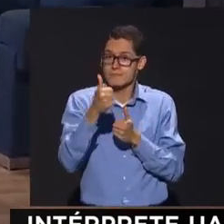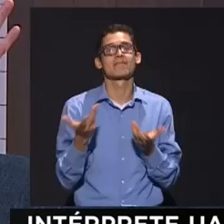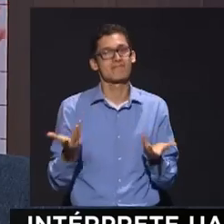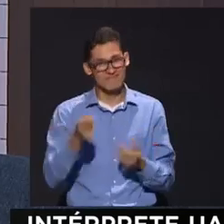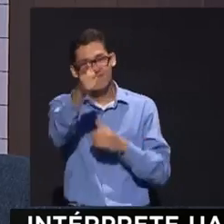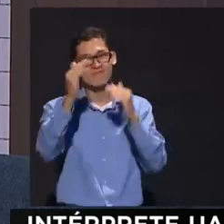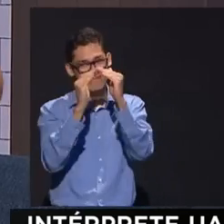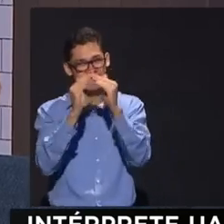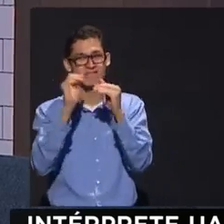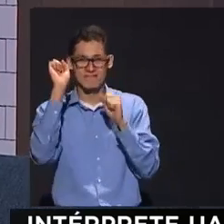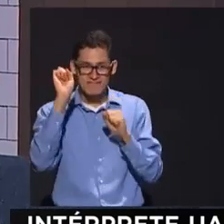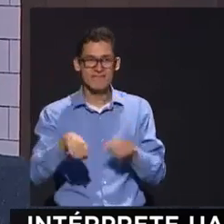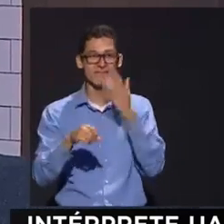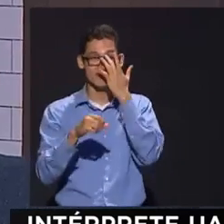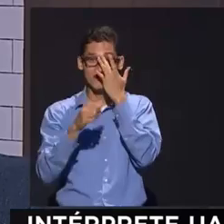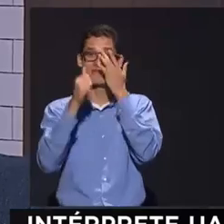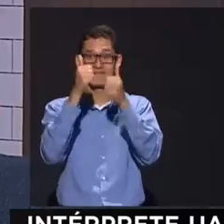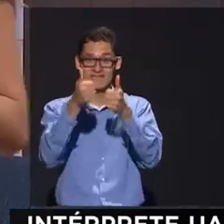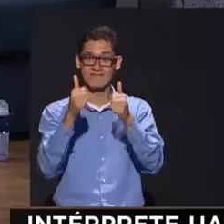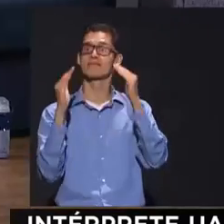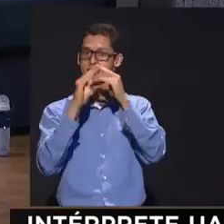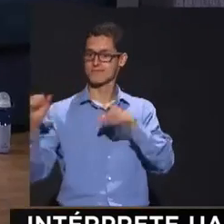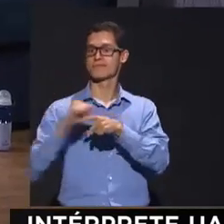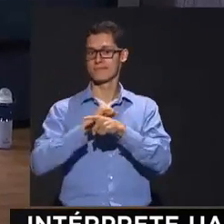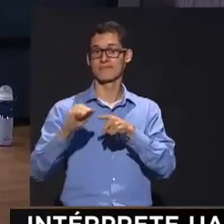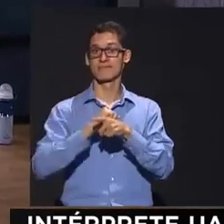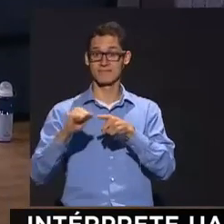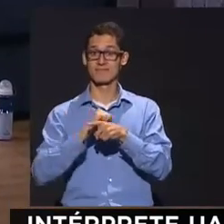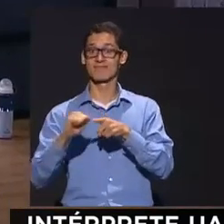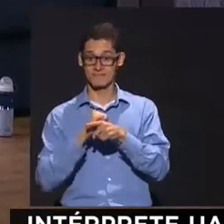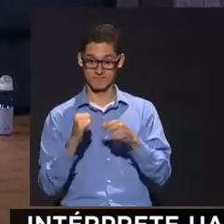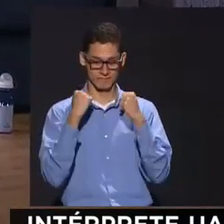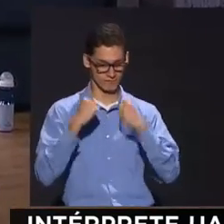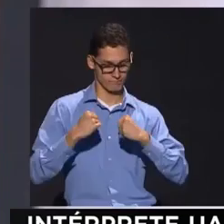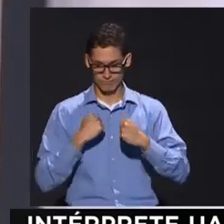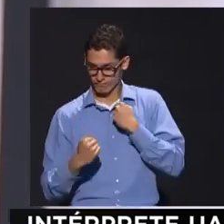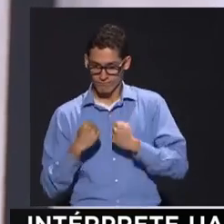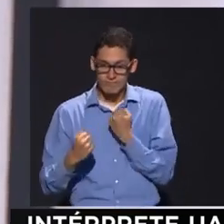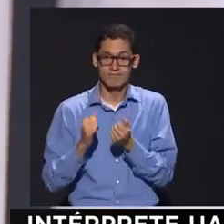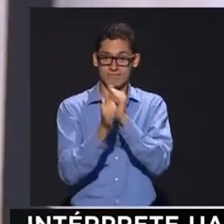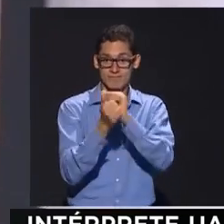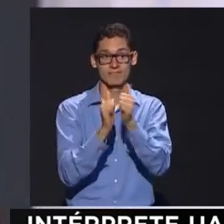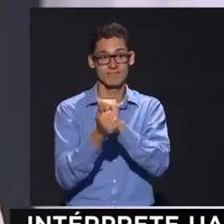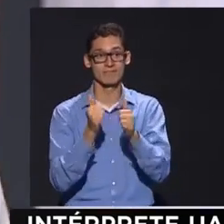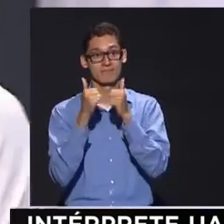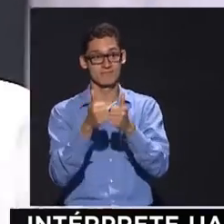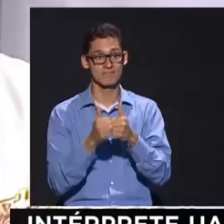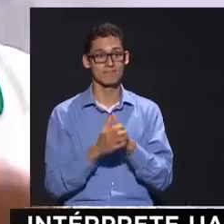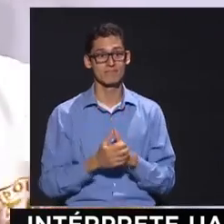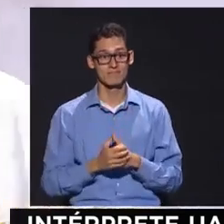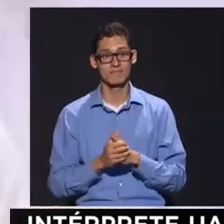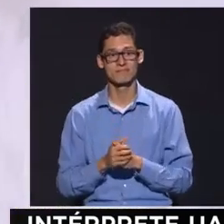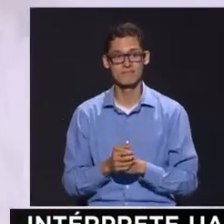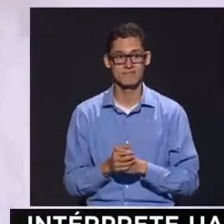es un promedio para que la casa diga en betis si vale la pena el mensaje principal es que nos movamos en casa cierto no tenemos